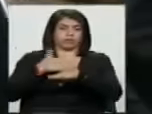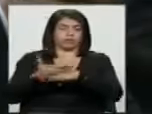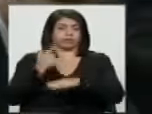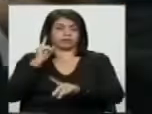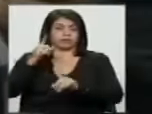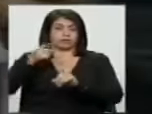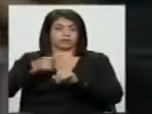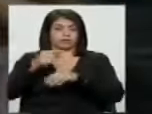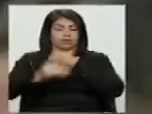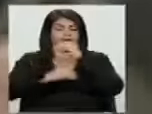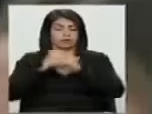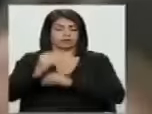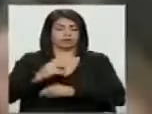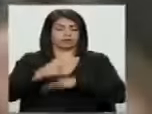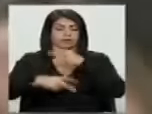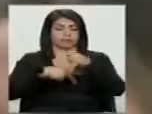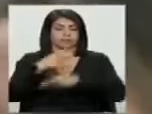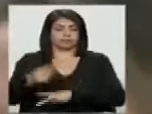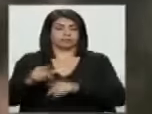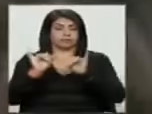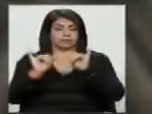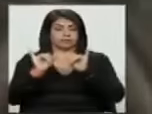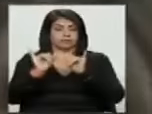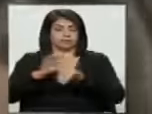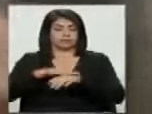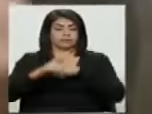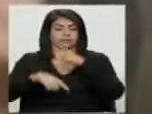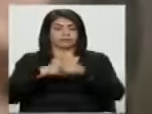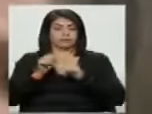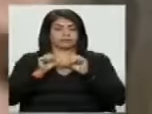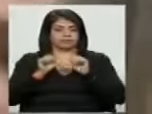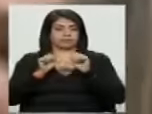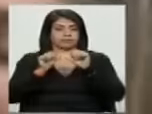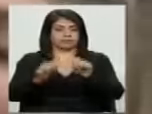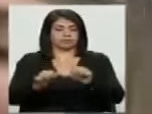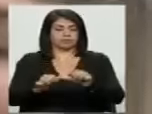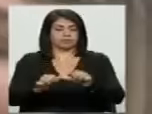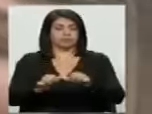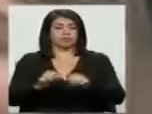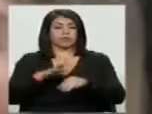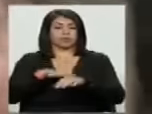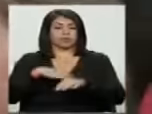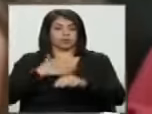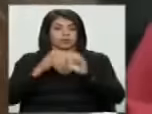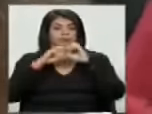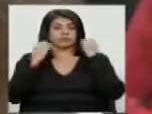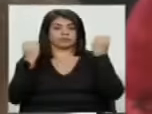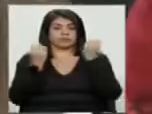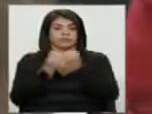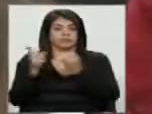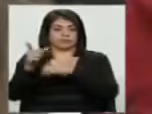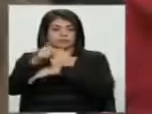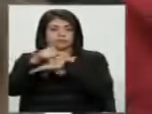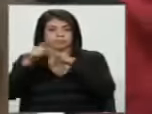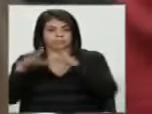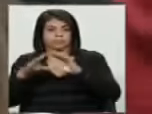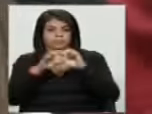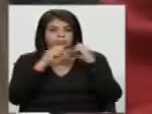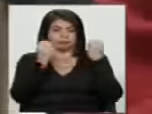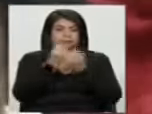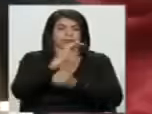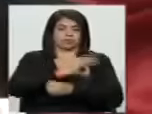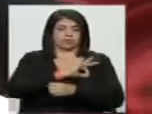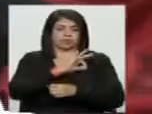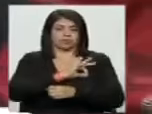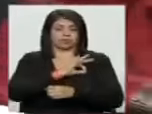se pronuncie acerca de la procedencia de la misma y su continuidad, en cuyo caso la organización no gubernamental o organización